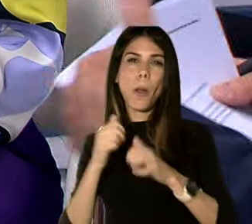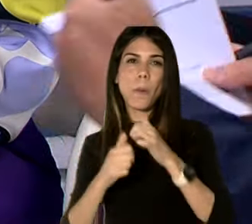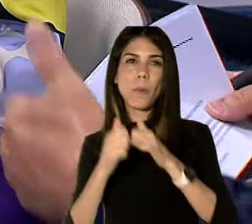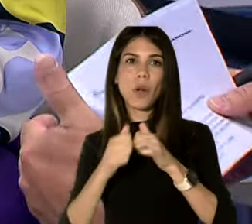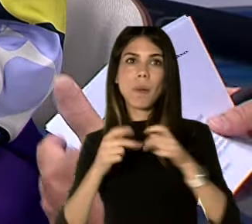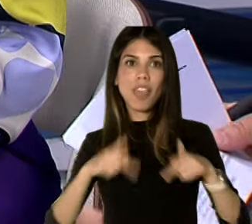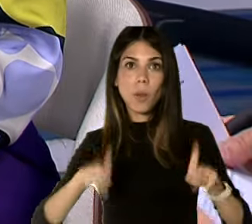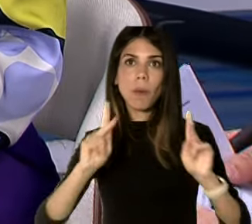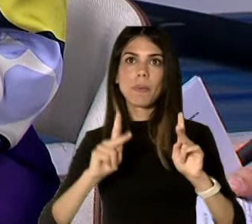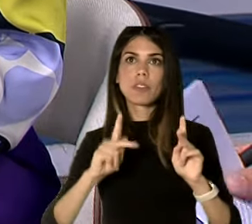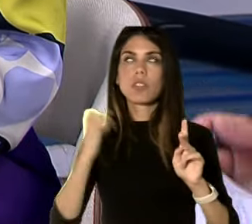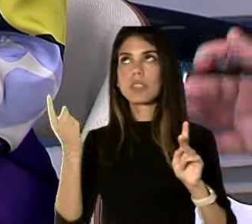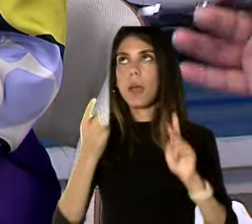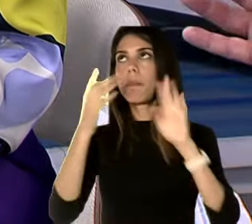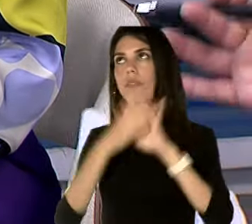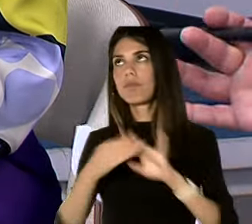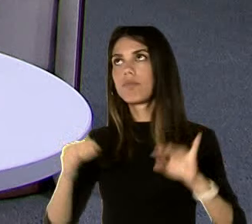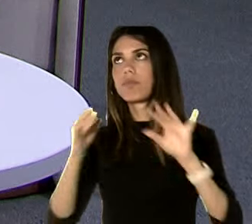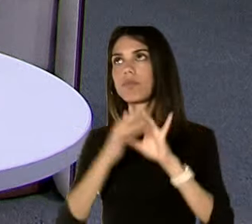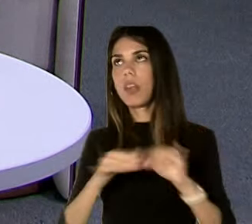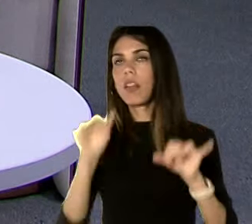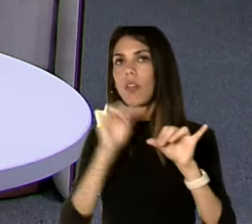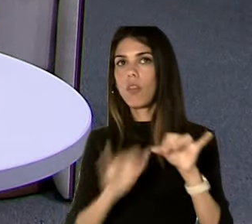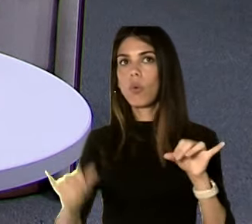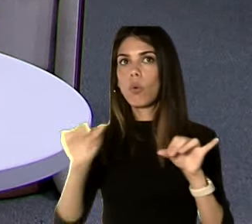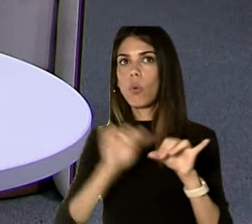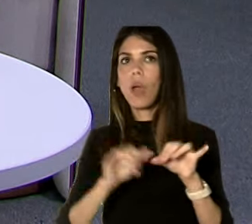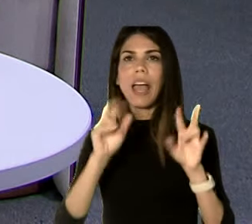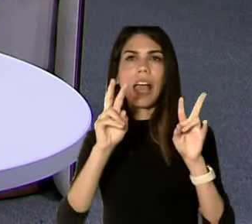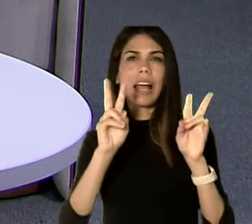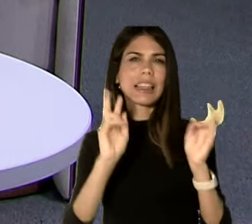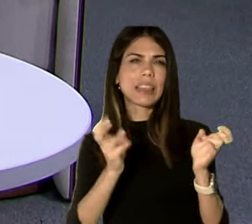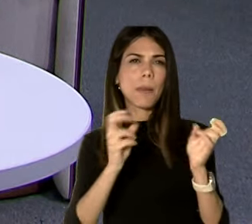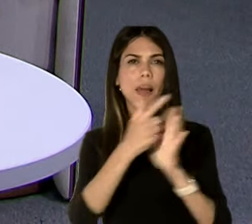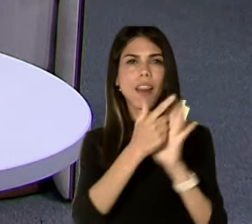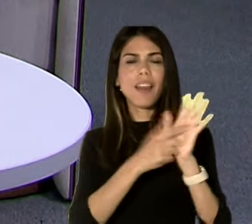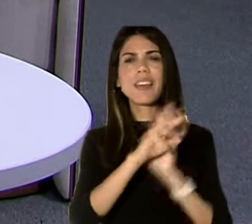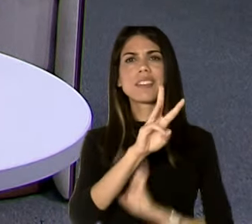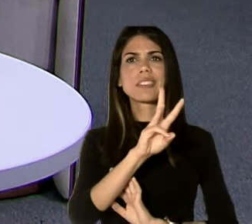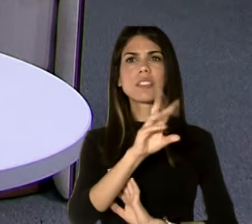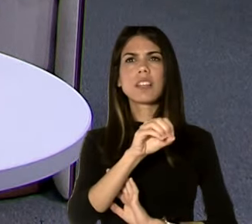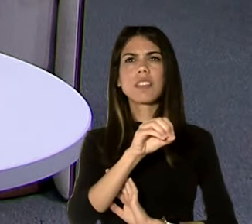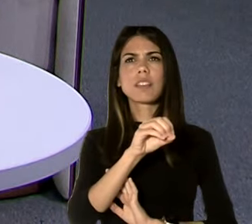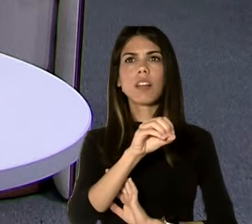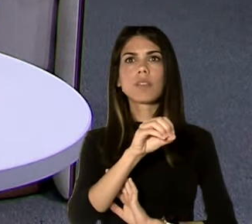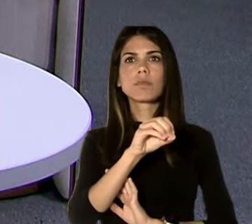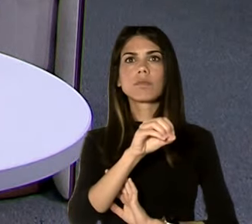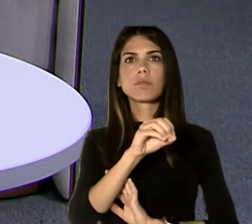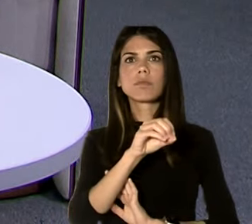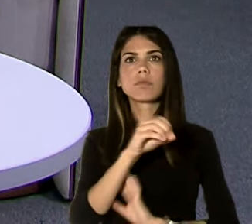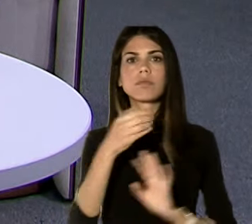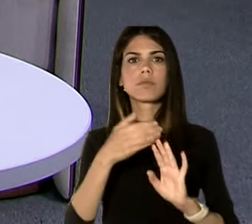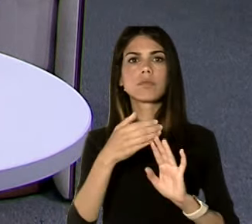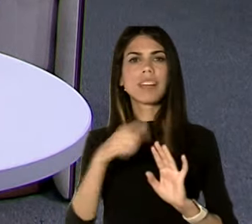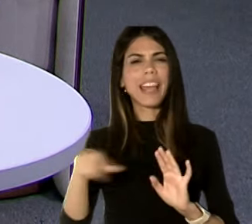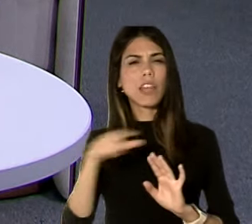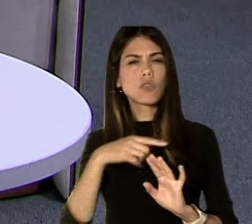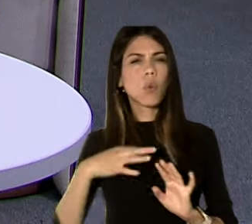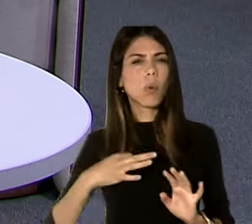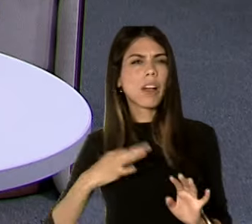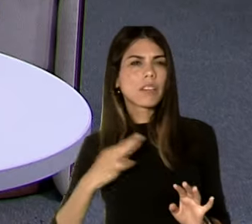escucho cada década hablar sobre este tema sobre este tema de la ley eh 60 eh los precandidatos